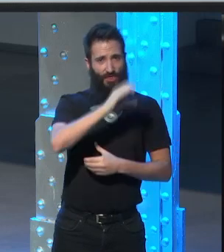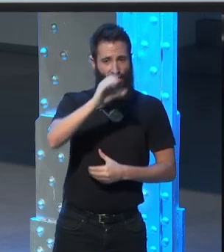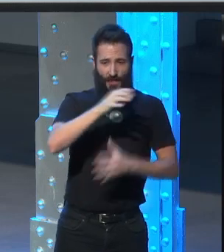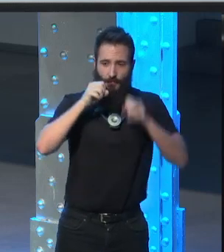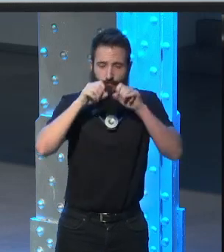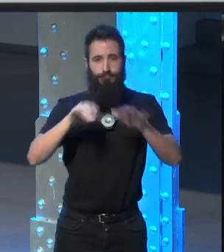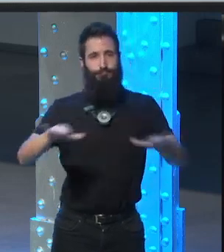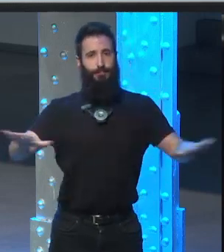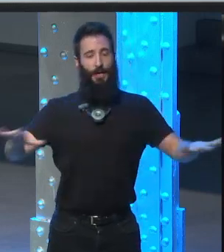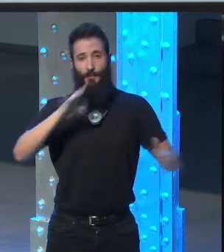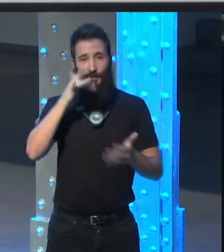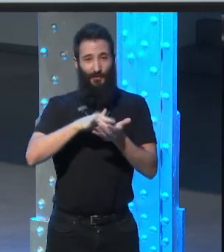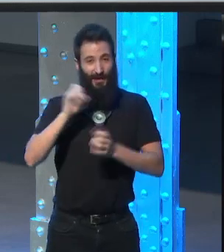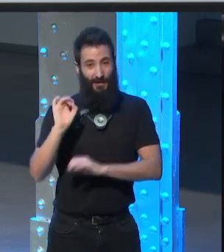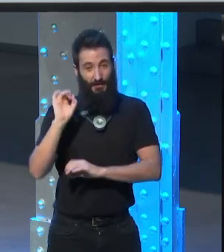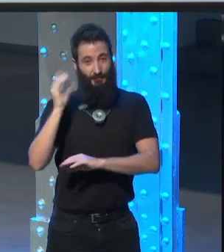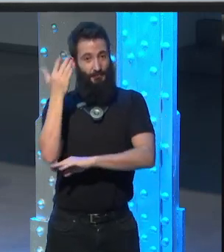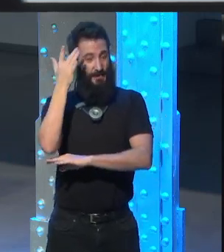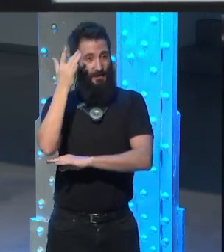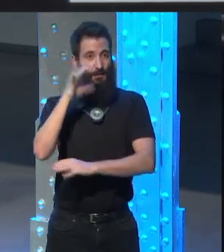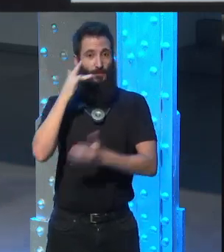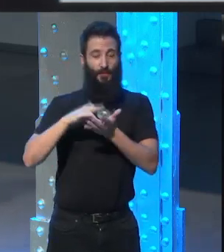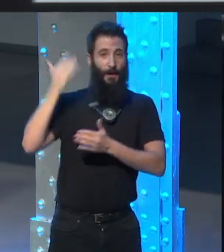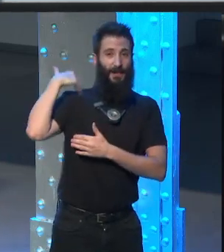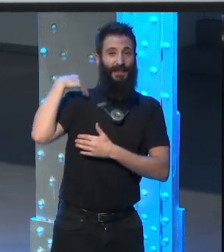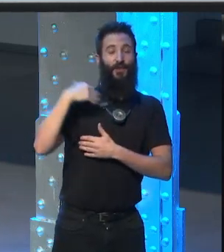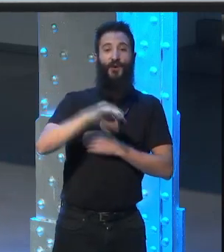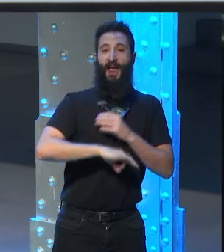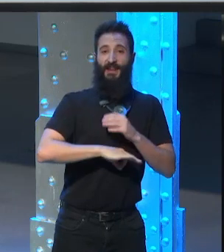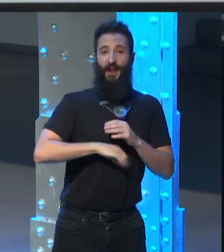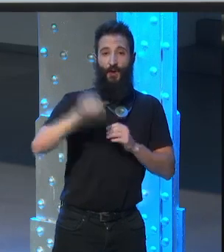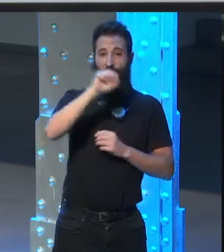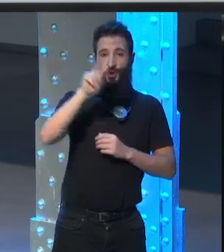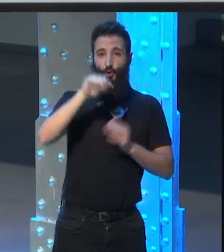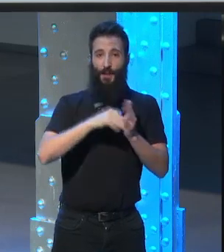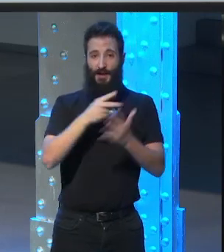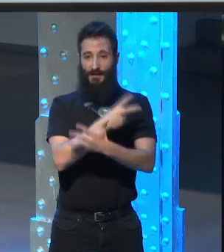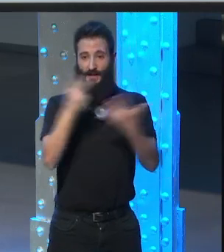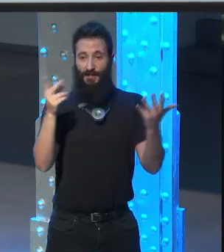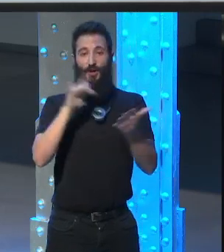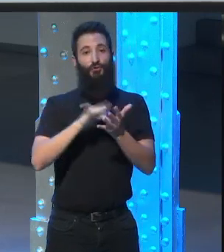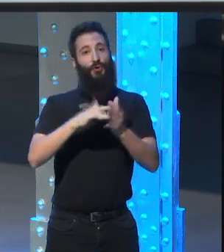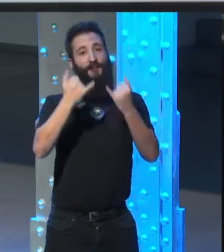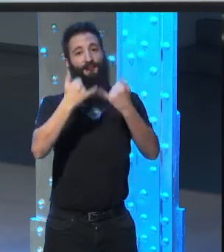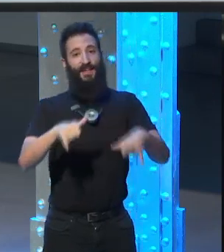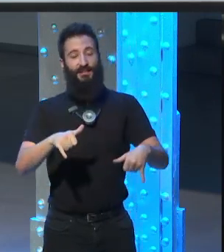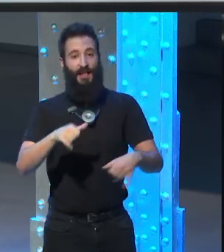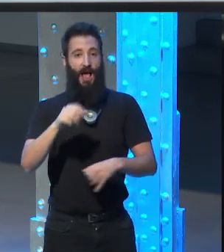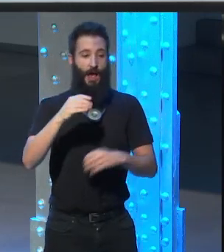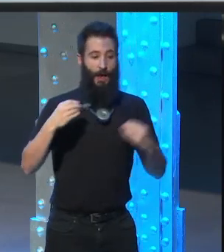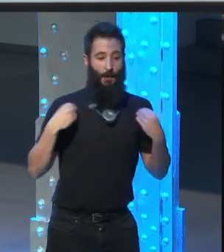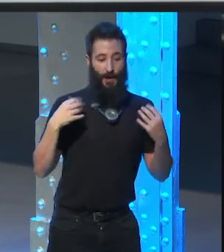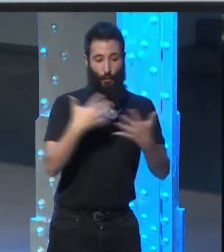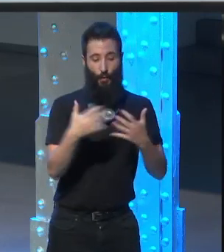ciencia. Entonces, la iniciativa empezó en enero de este año. Se organizó un evento de networking donde se